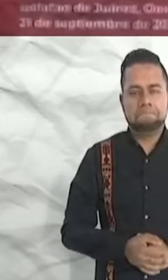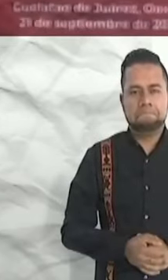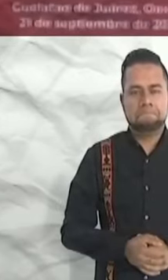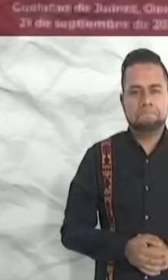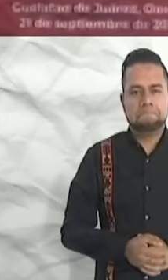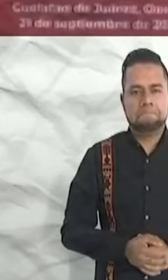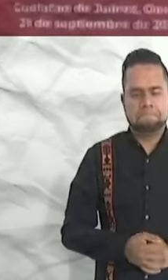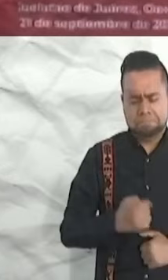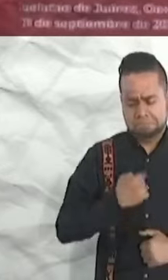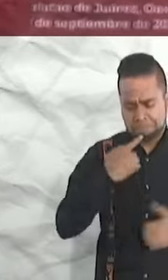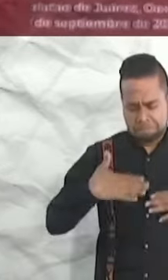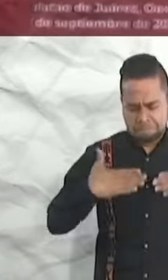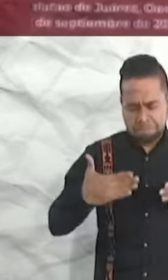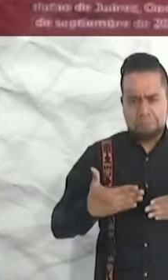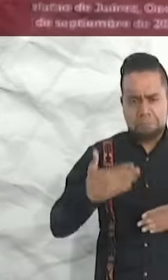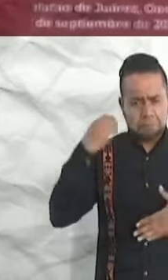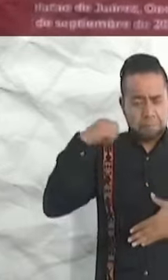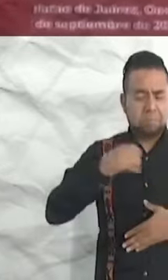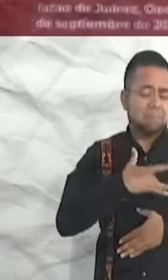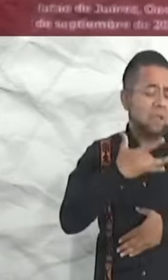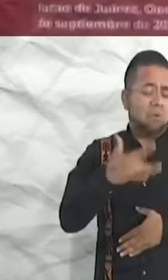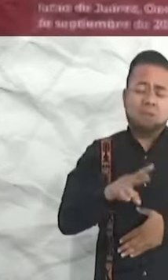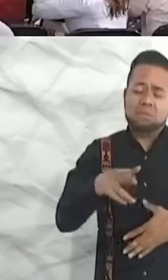lo voy a decir, enamorado de Oaxaca.